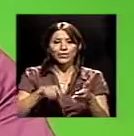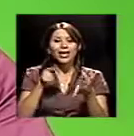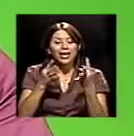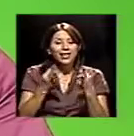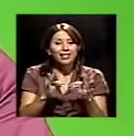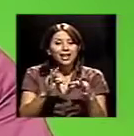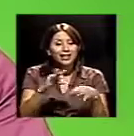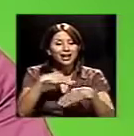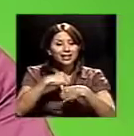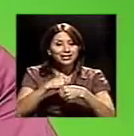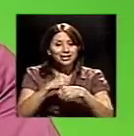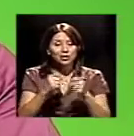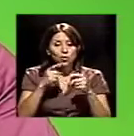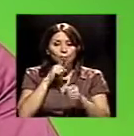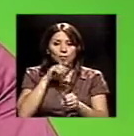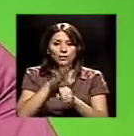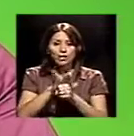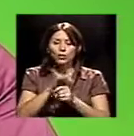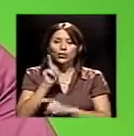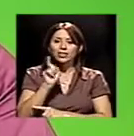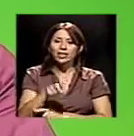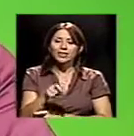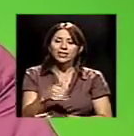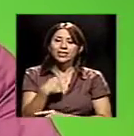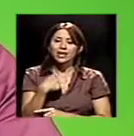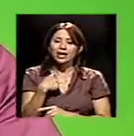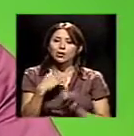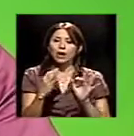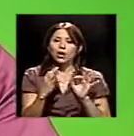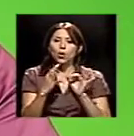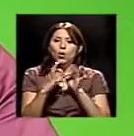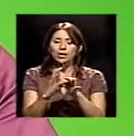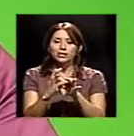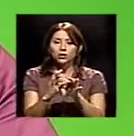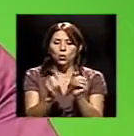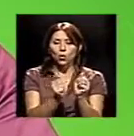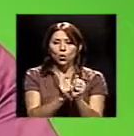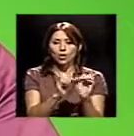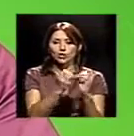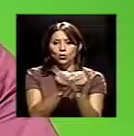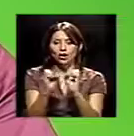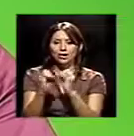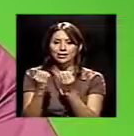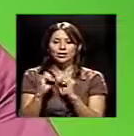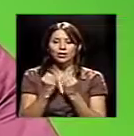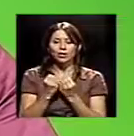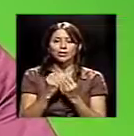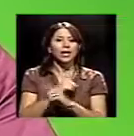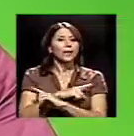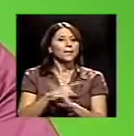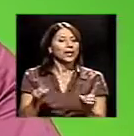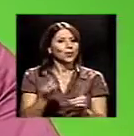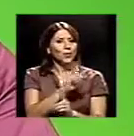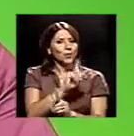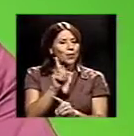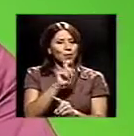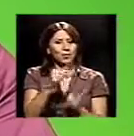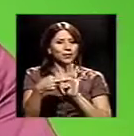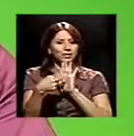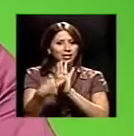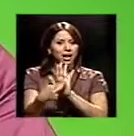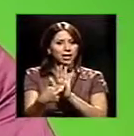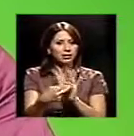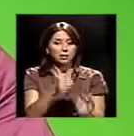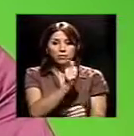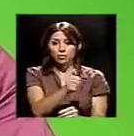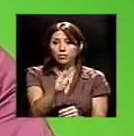ese cumplimiento debe tener una conexión con las organizaciones, pero jamás representarlas. Las organizaciones